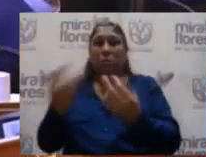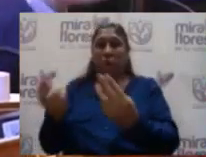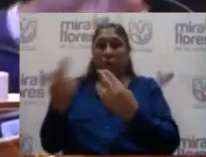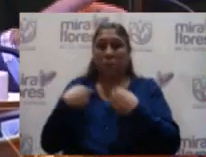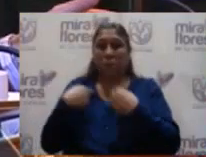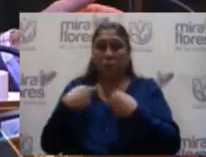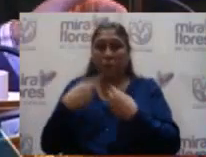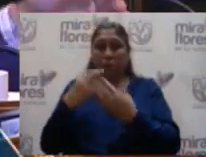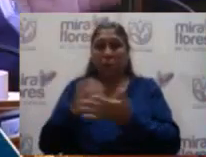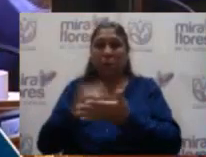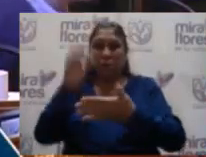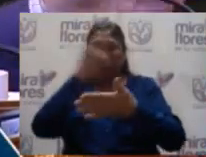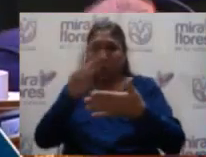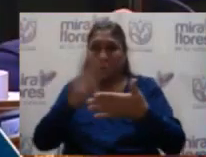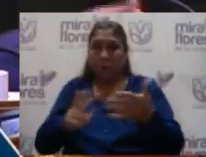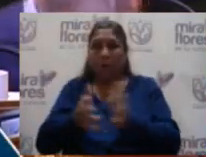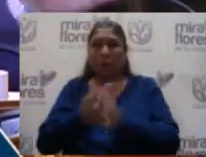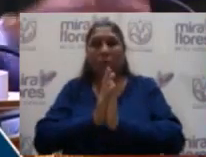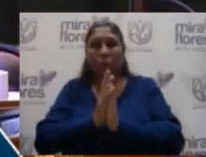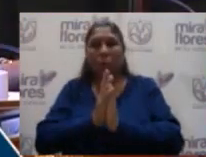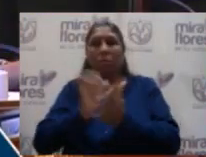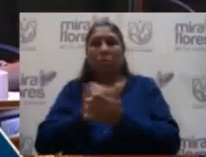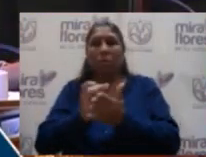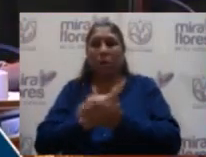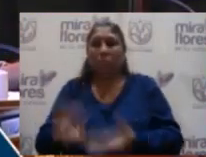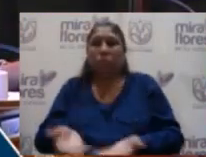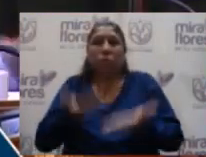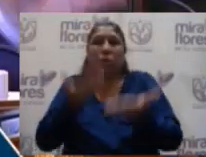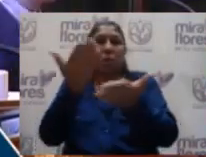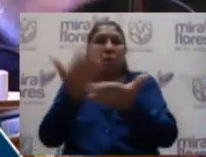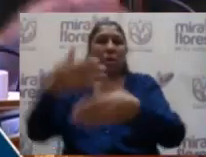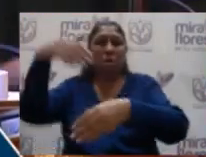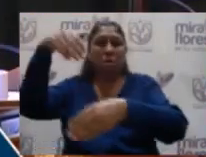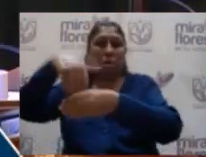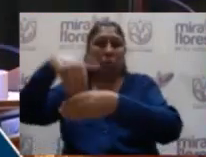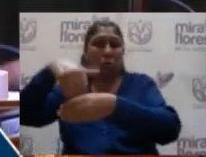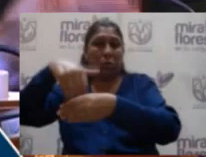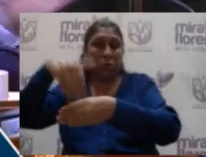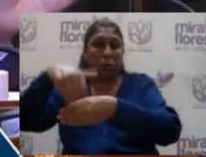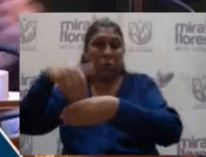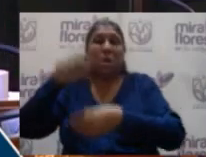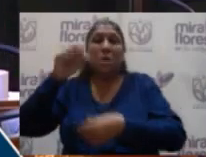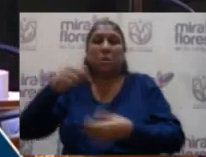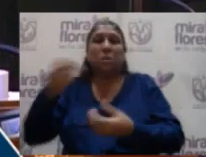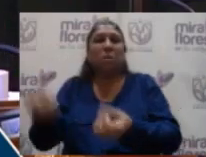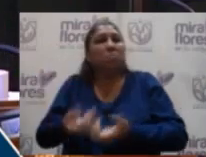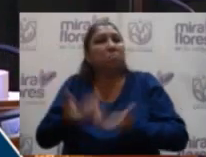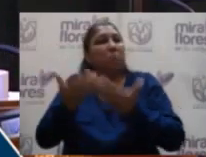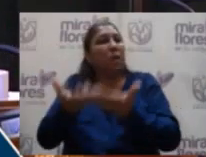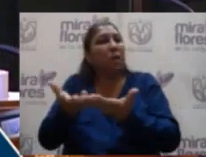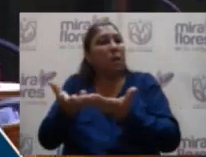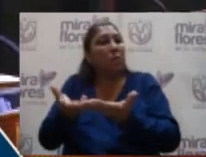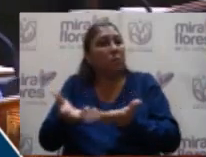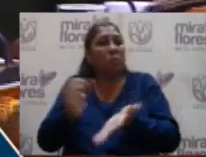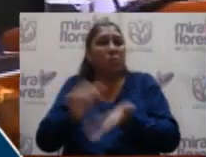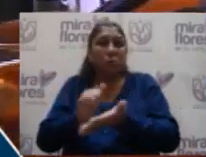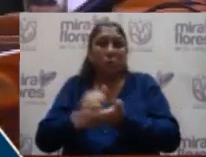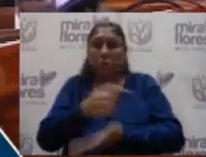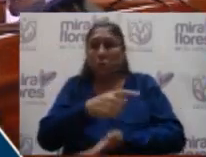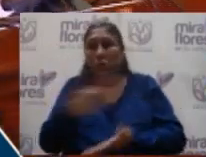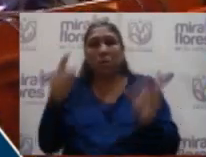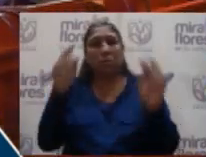todo caso quisiera que la lea para poderla someter acá a votación y si se va a dar esta información que pedí, ¿no? Pues